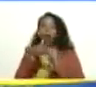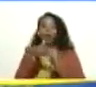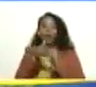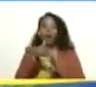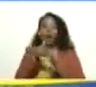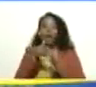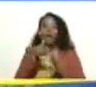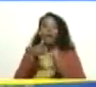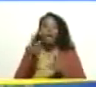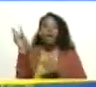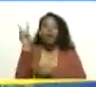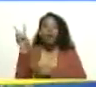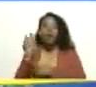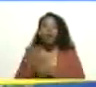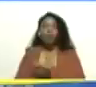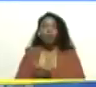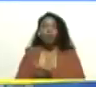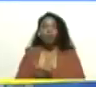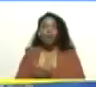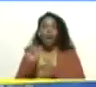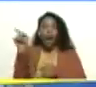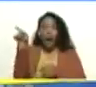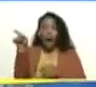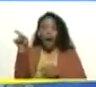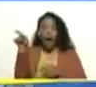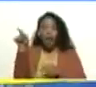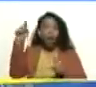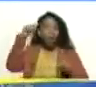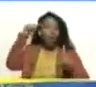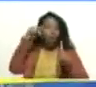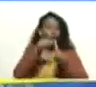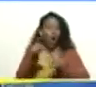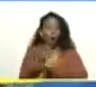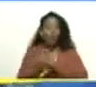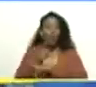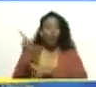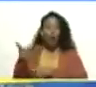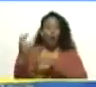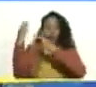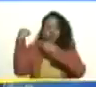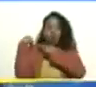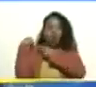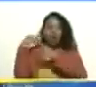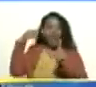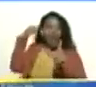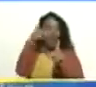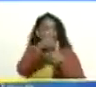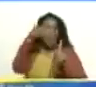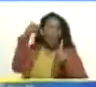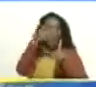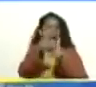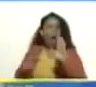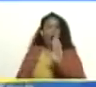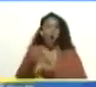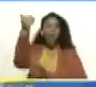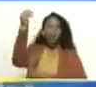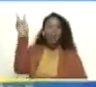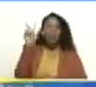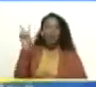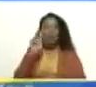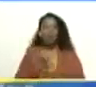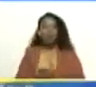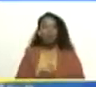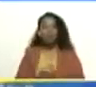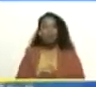que el objetivo de su gobierno y de la agresión y las sanciones contra Venezuela